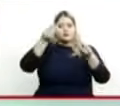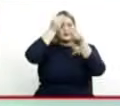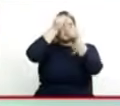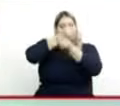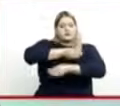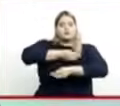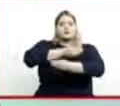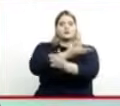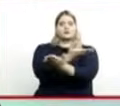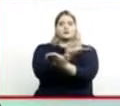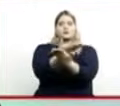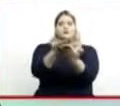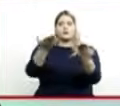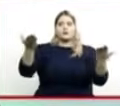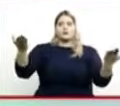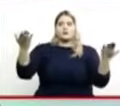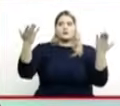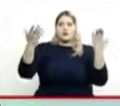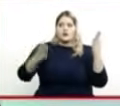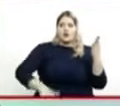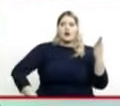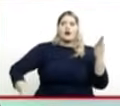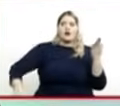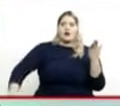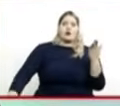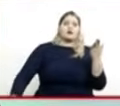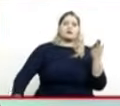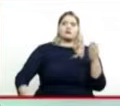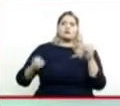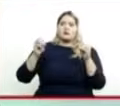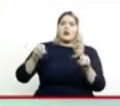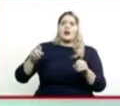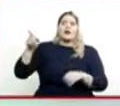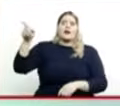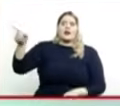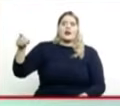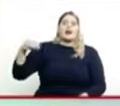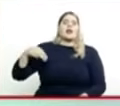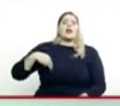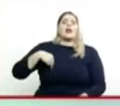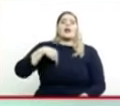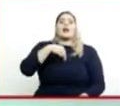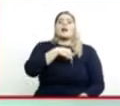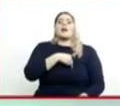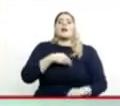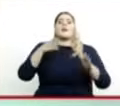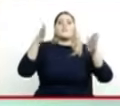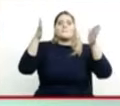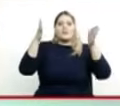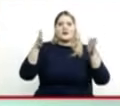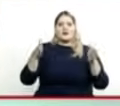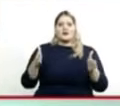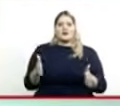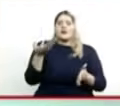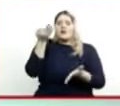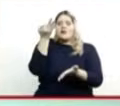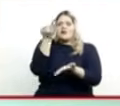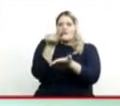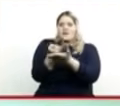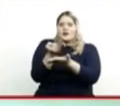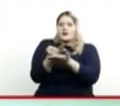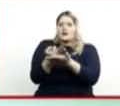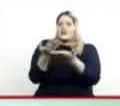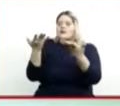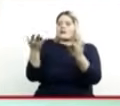anunciar que he recibido la carta de renuncia de la ministra de Finanzas, la abogada